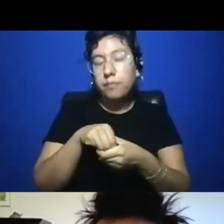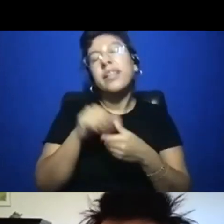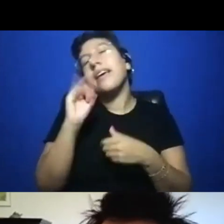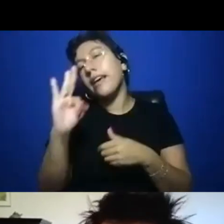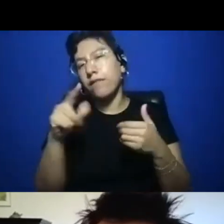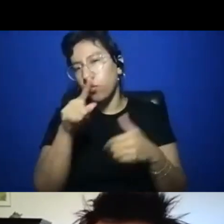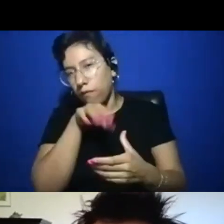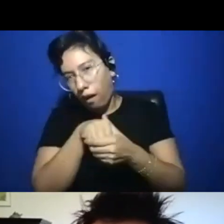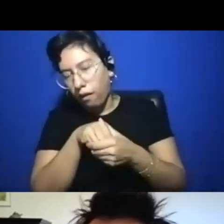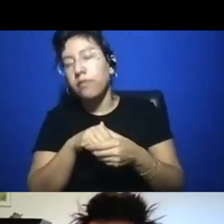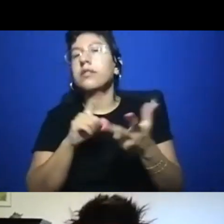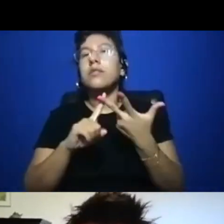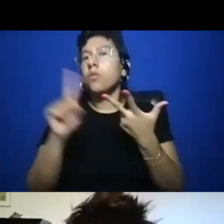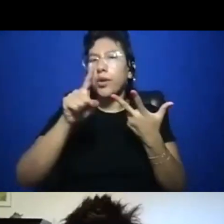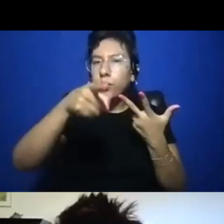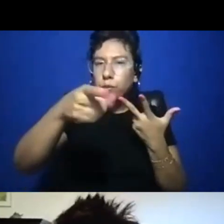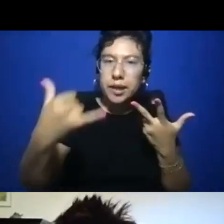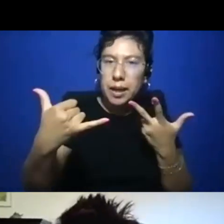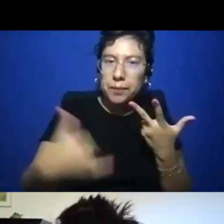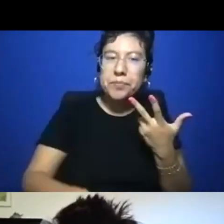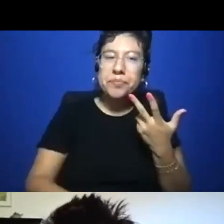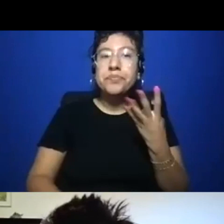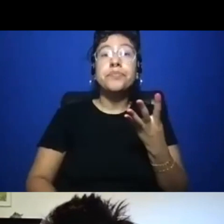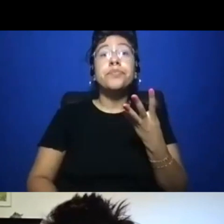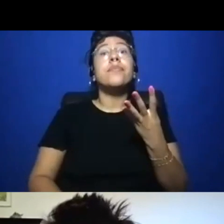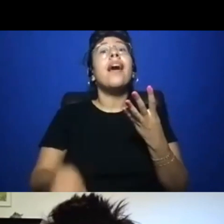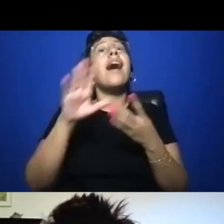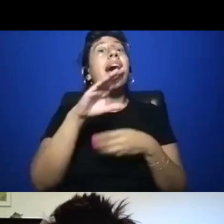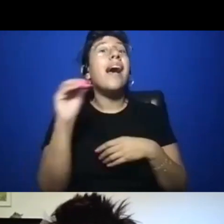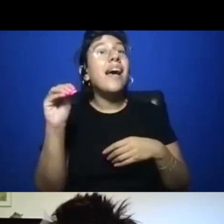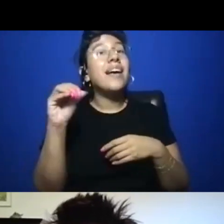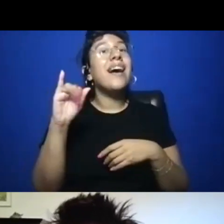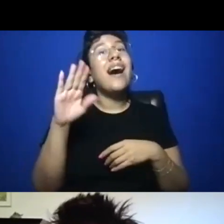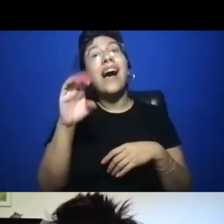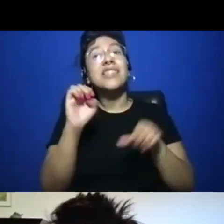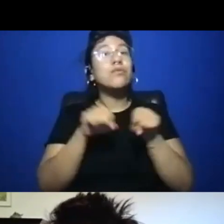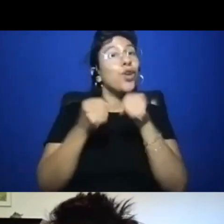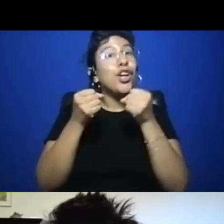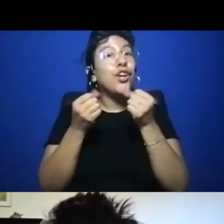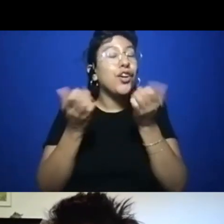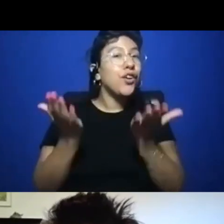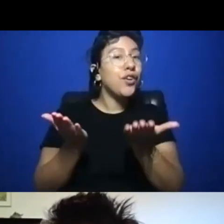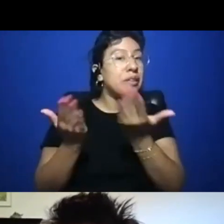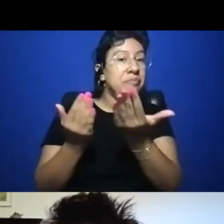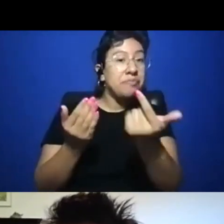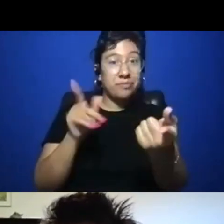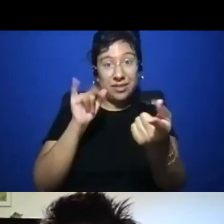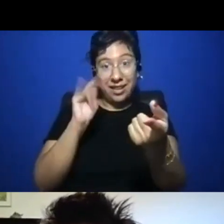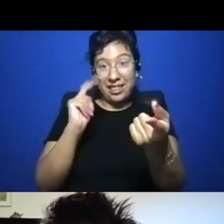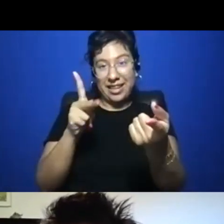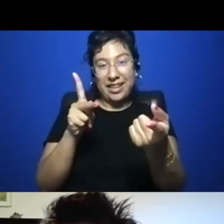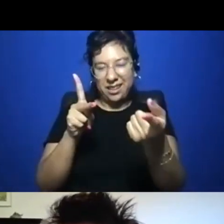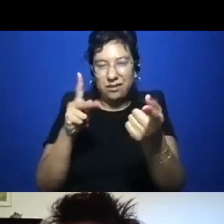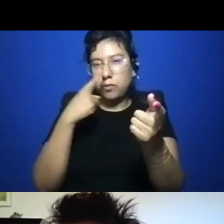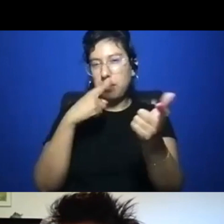si están en cuál organización y dónde están localizadas. Y como rompehielo, me gustaría que abrieran este